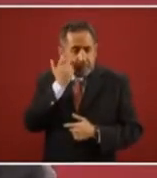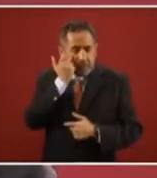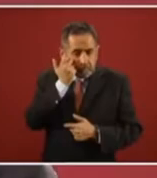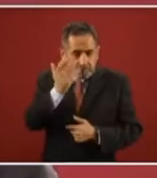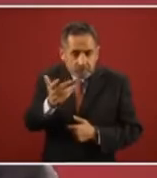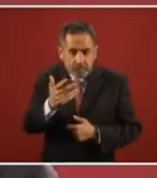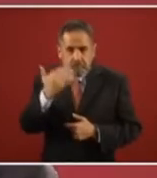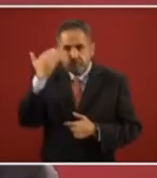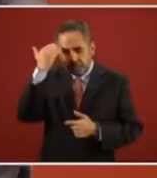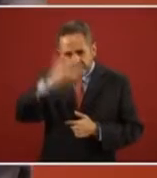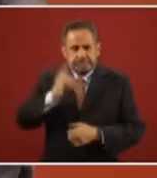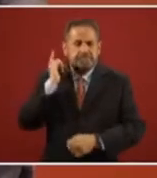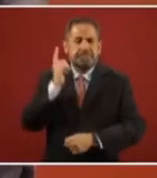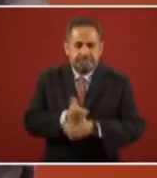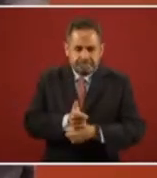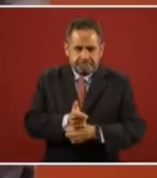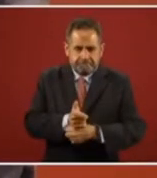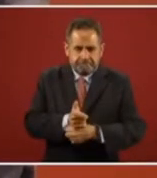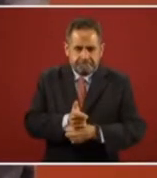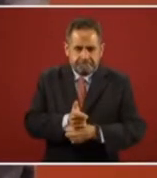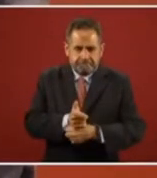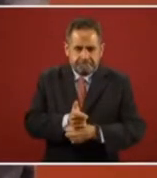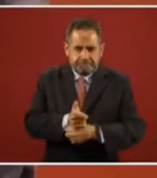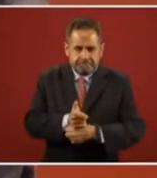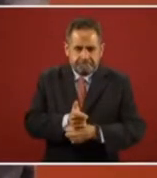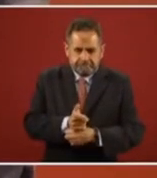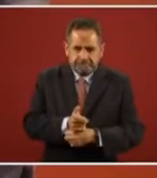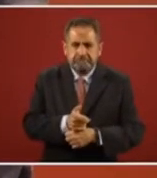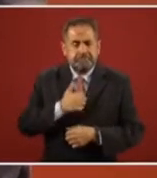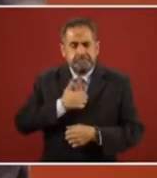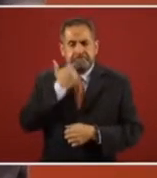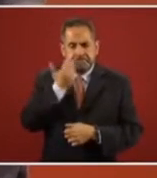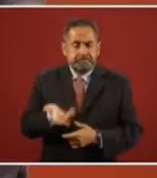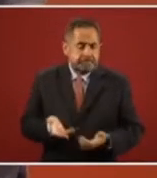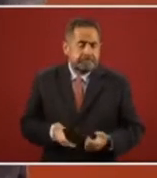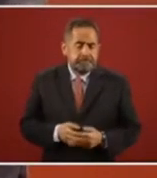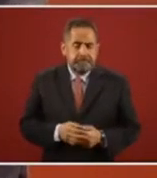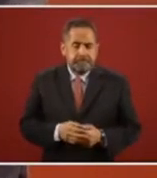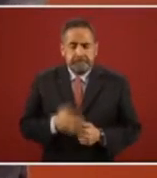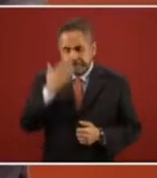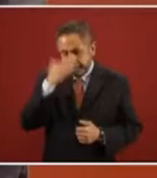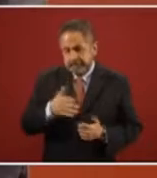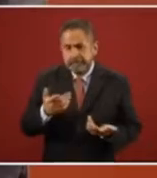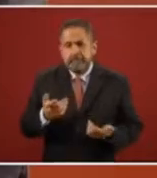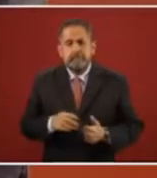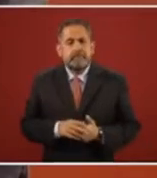sabes sí no sobre